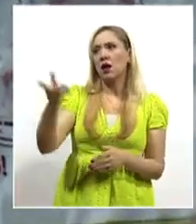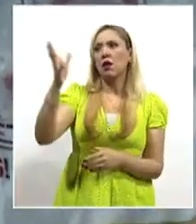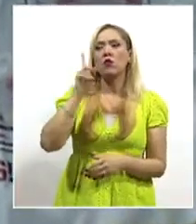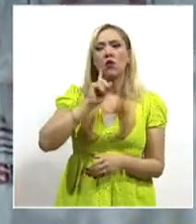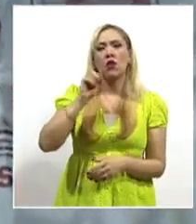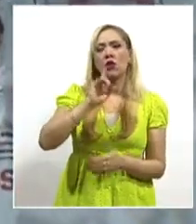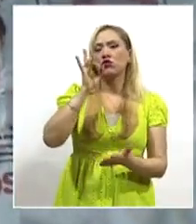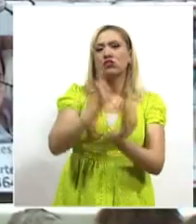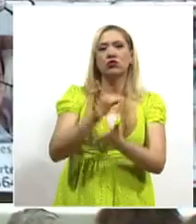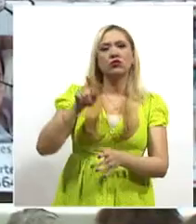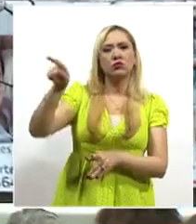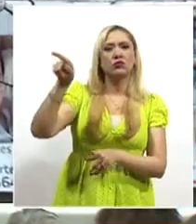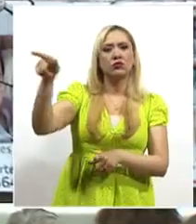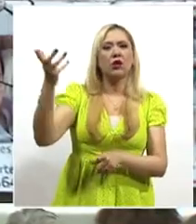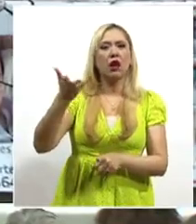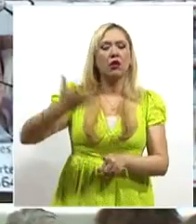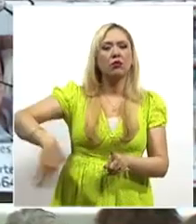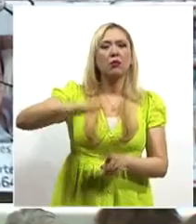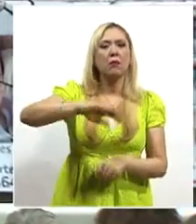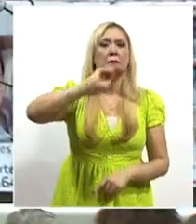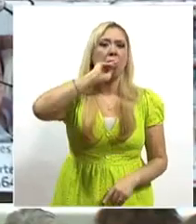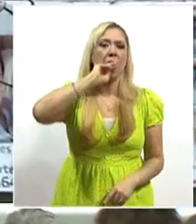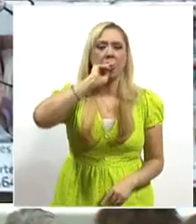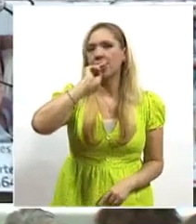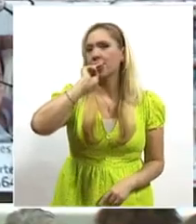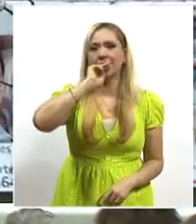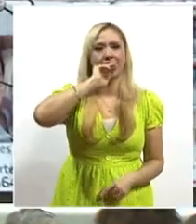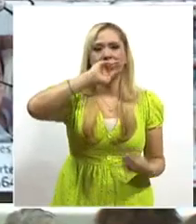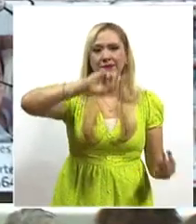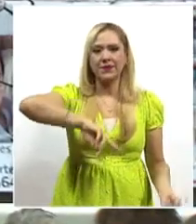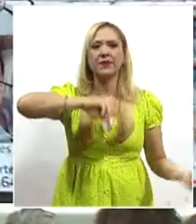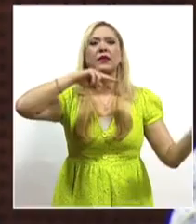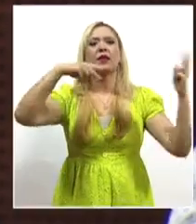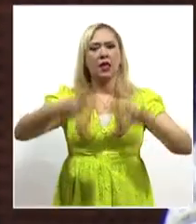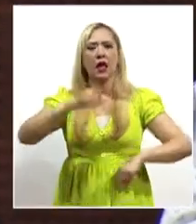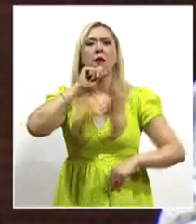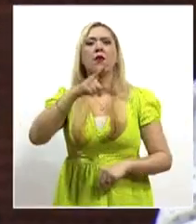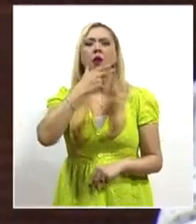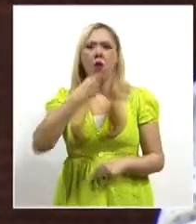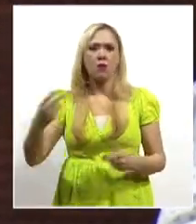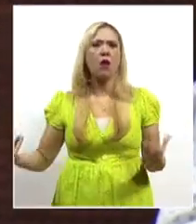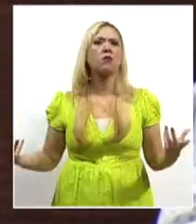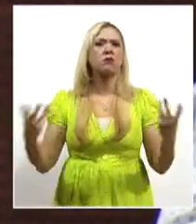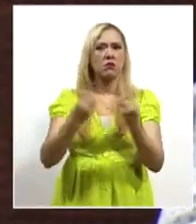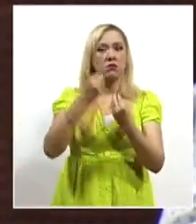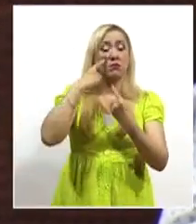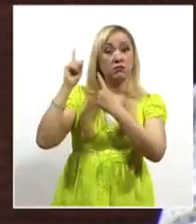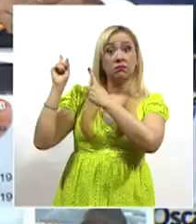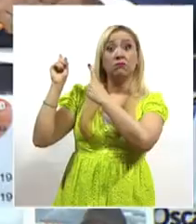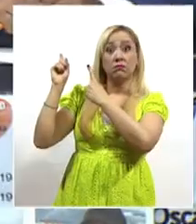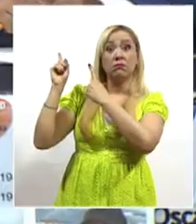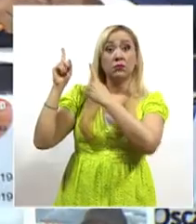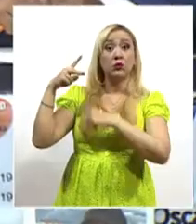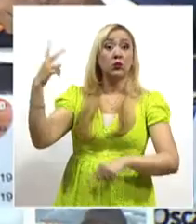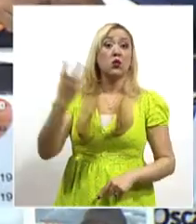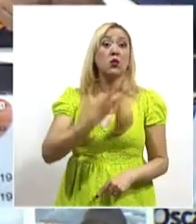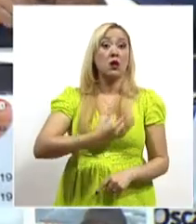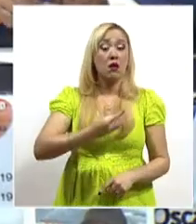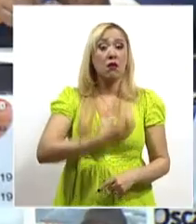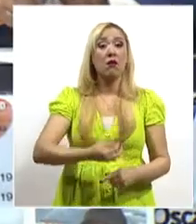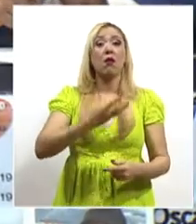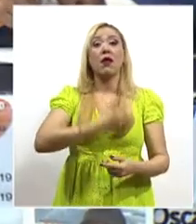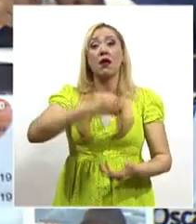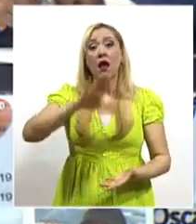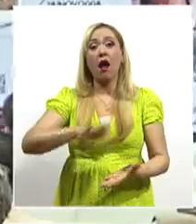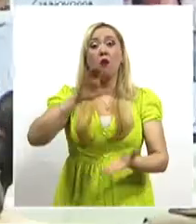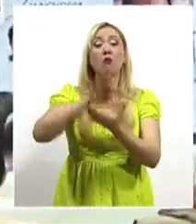roles han sido asignados principalmente a las mujeres. En este foro, estos hombres expusieron la búsqueda de sus hijos, hijas y